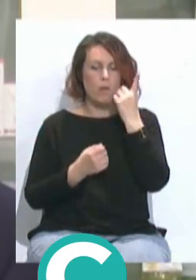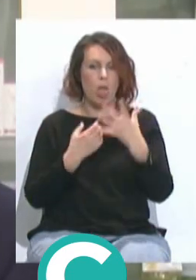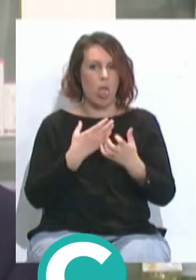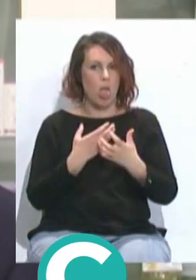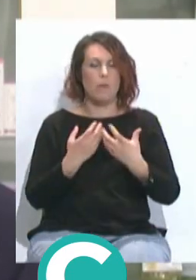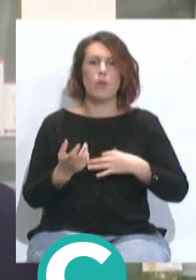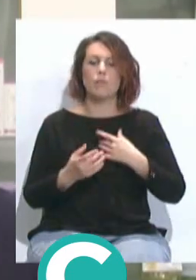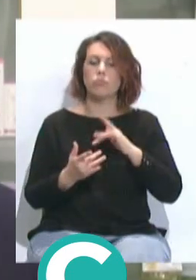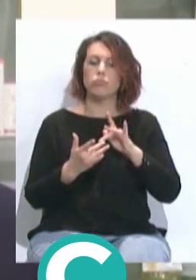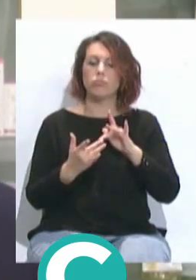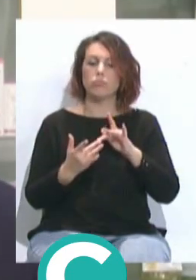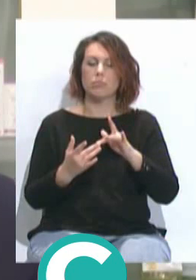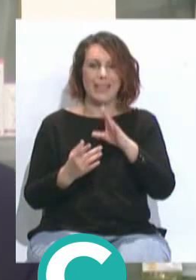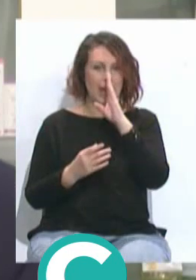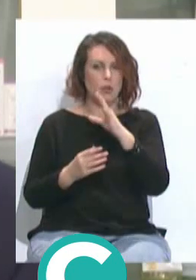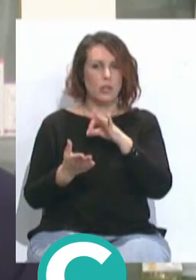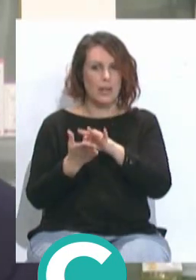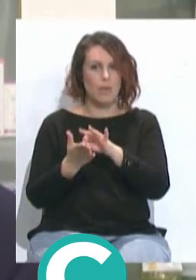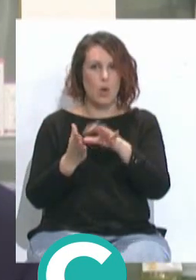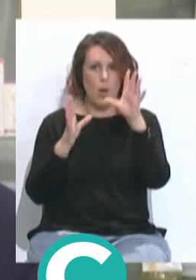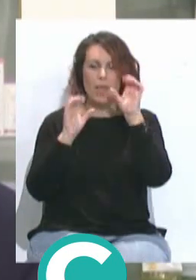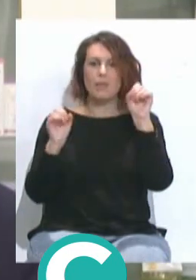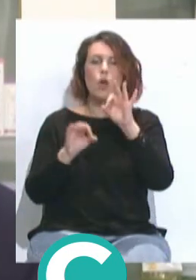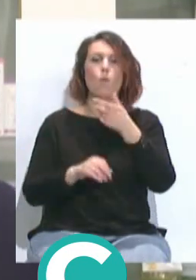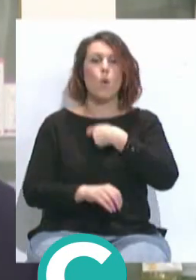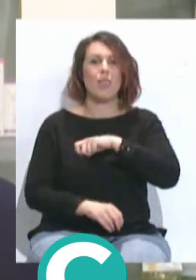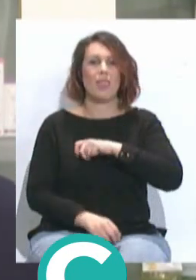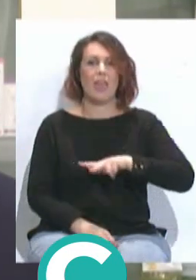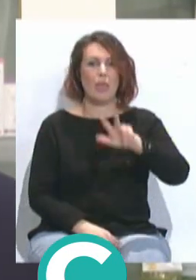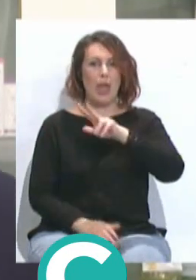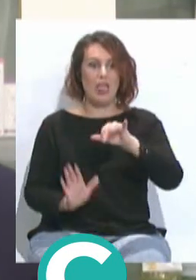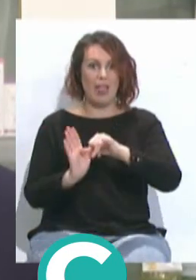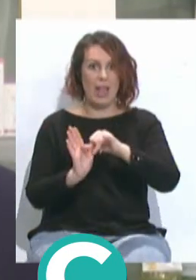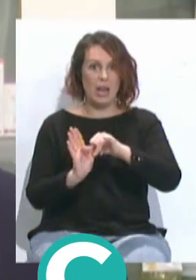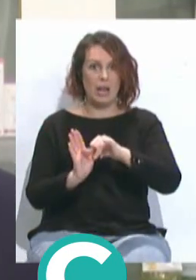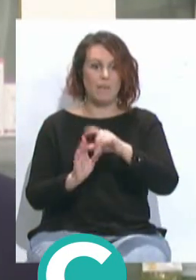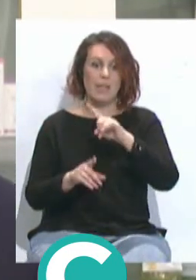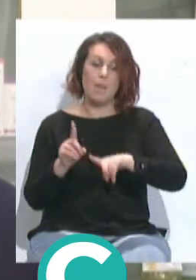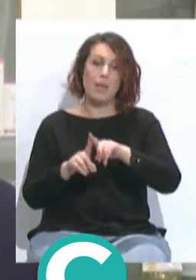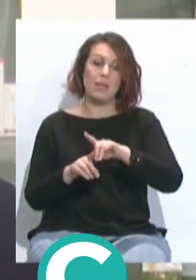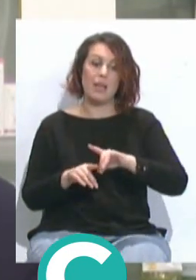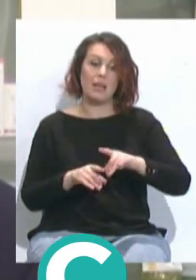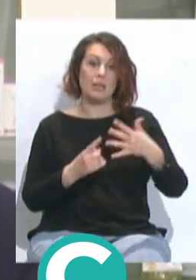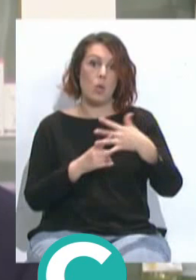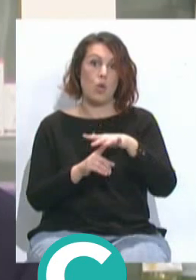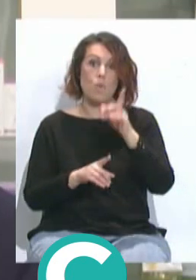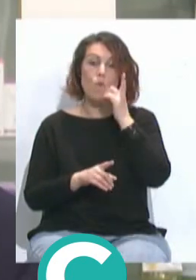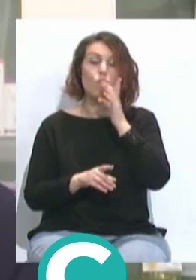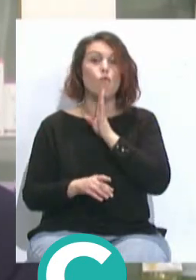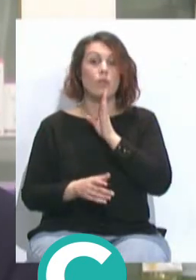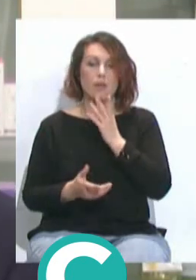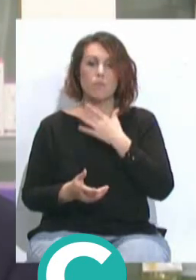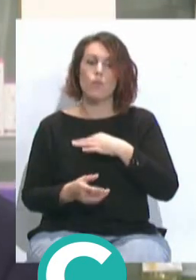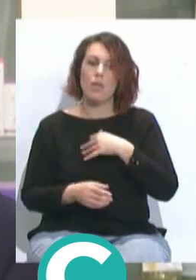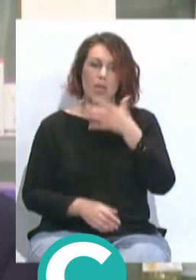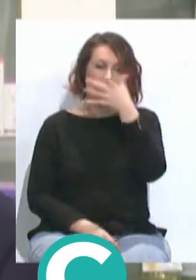conecta directamente con el servicio de Guardia Civil o de Policía Nacional más cercano que tengas según la geolocalización de tu móvil y que en ese momento